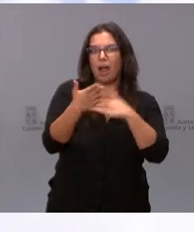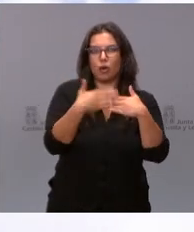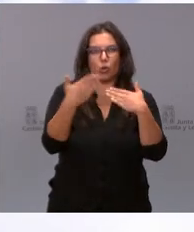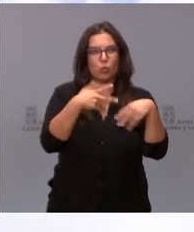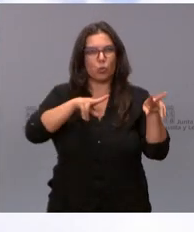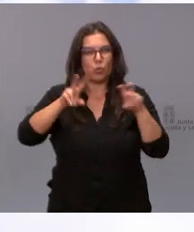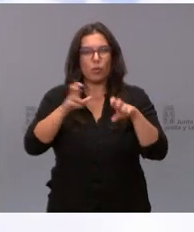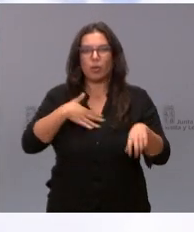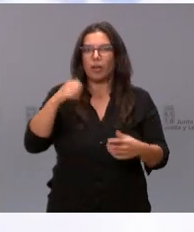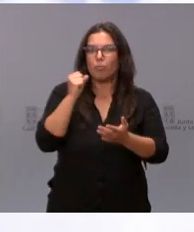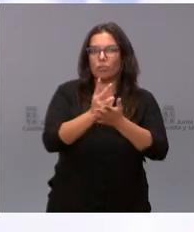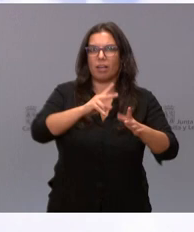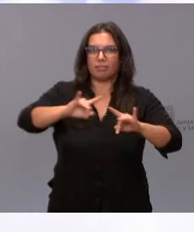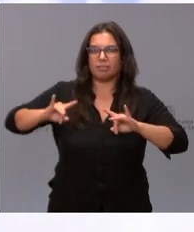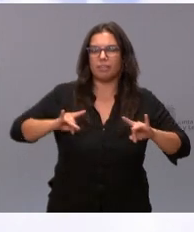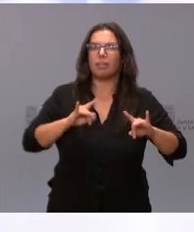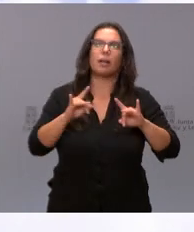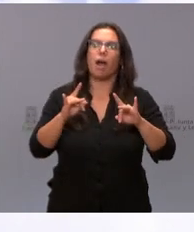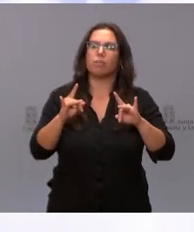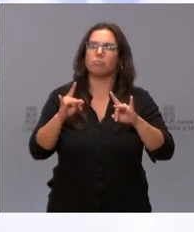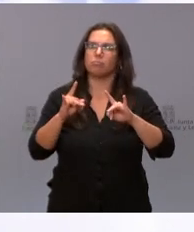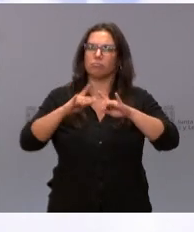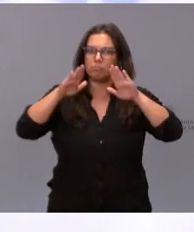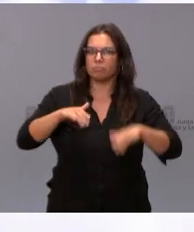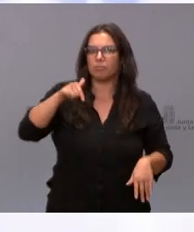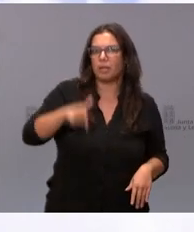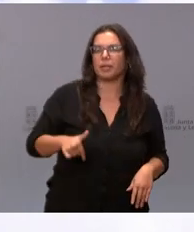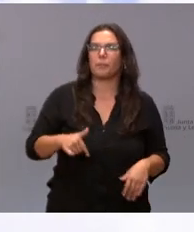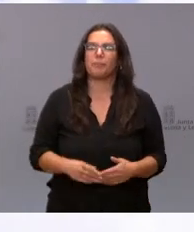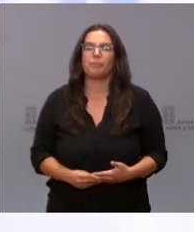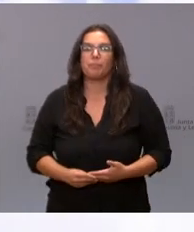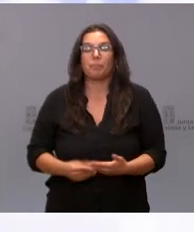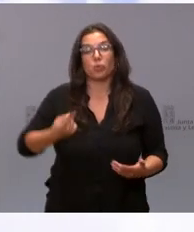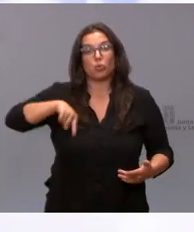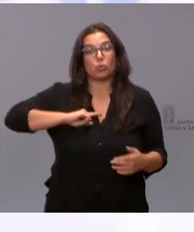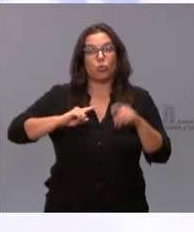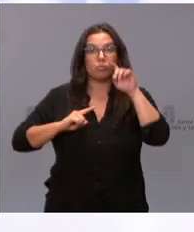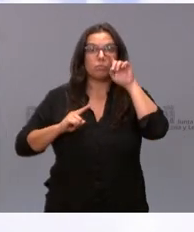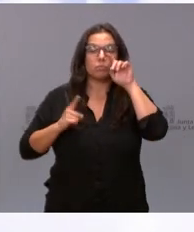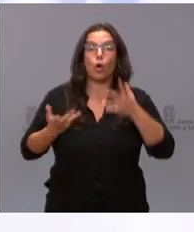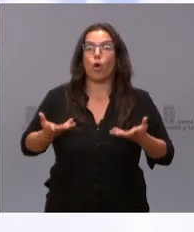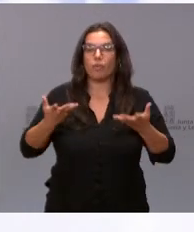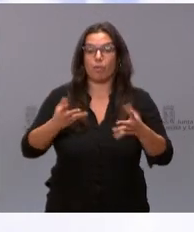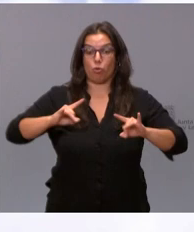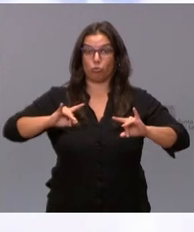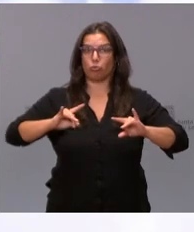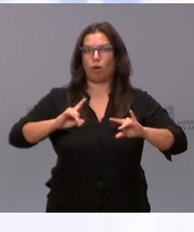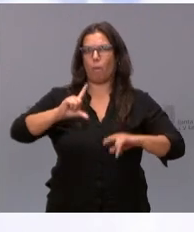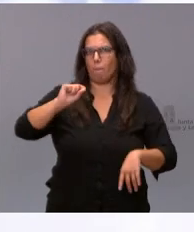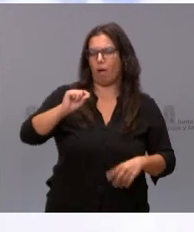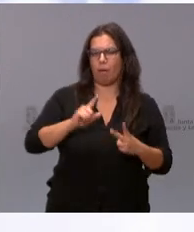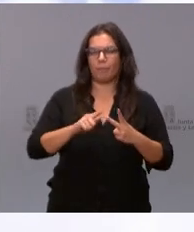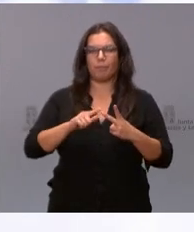apostar por esta tierra instalarse en castilla y león' nosotros ofrecemos suelo a bajo precio ayudas